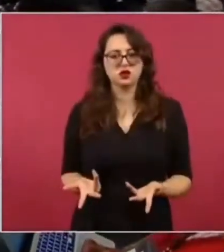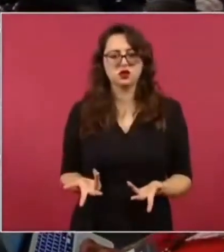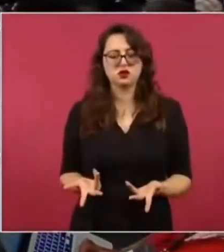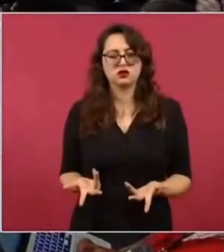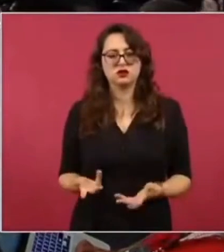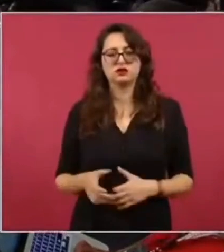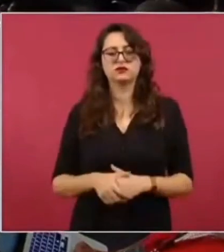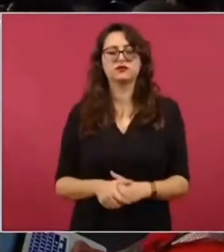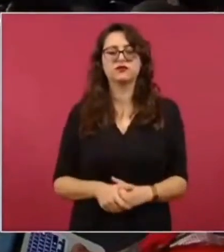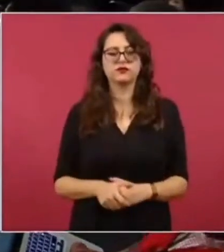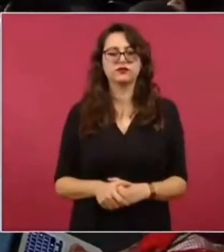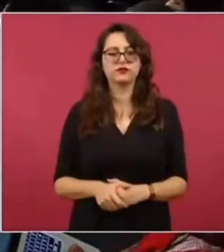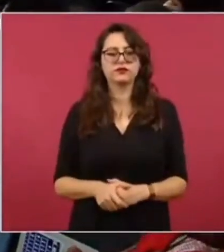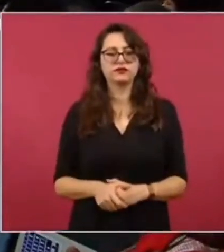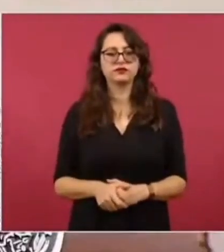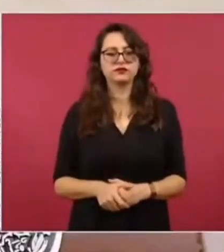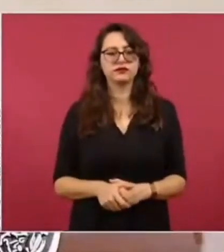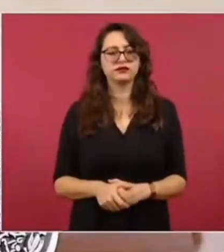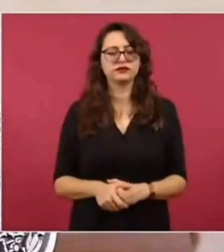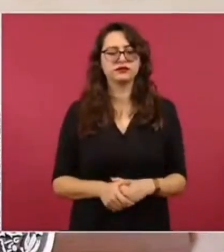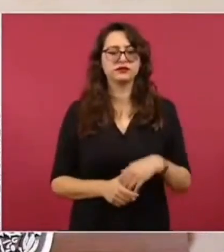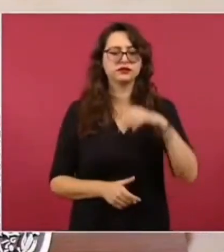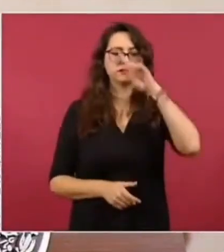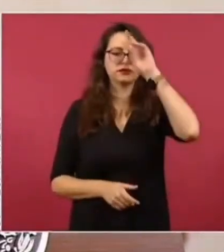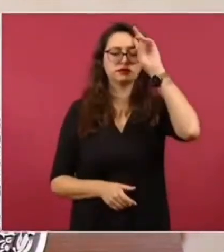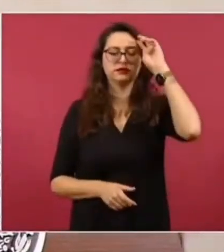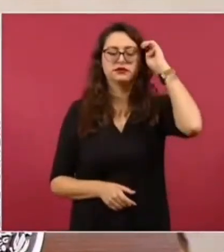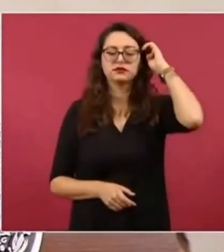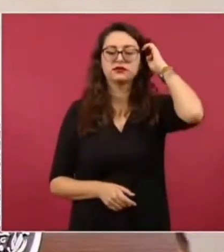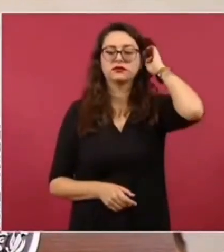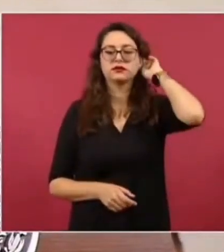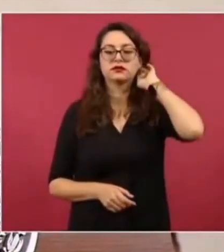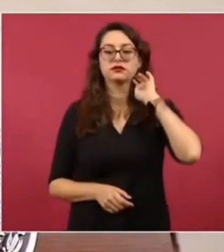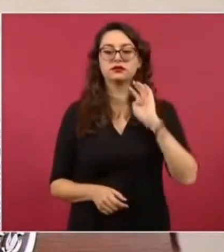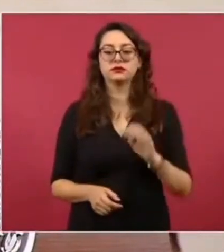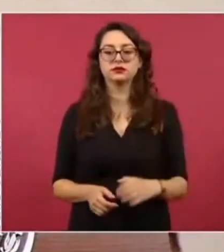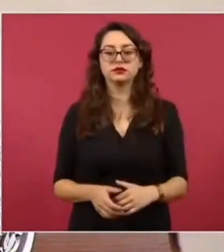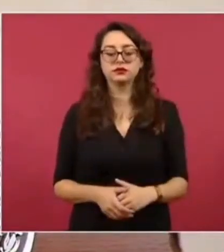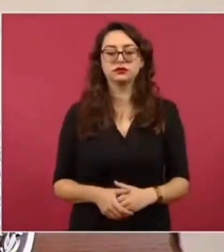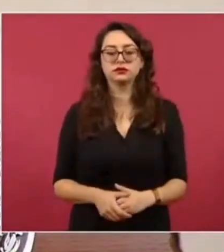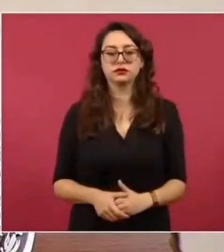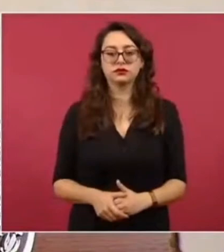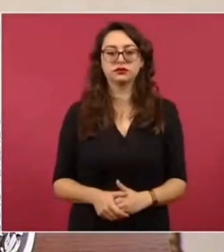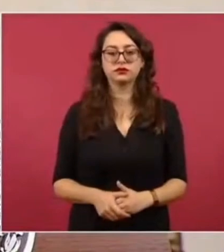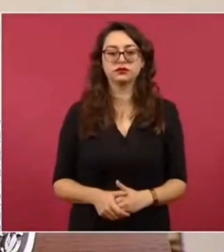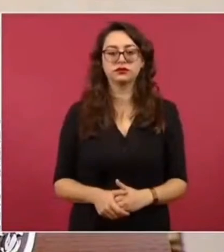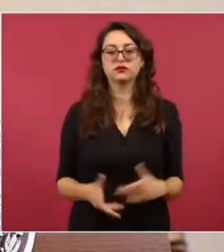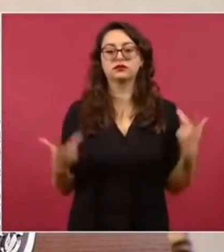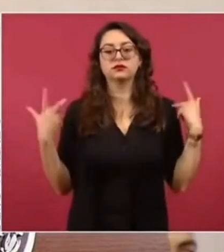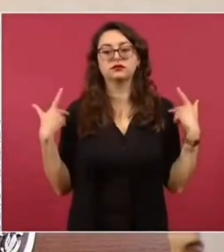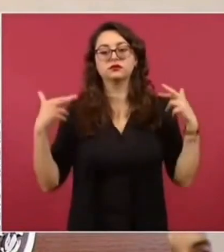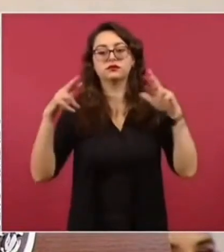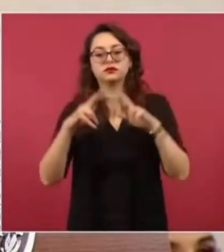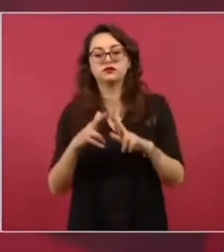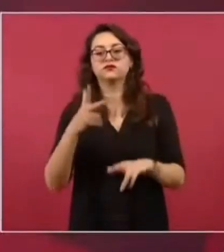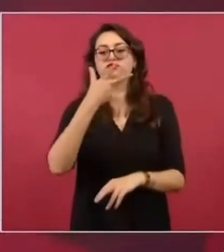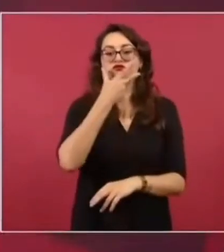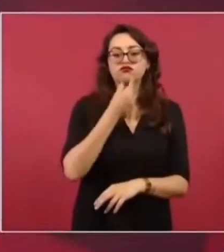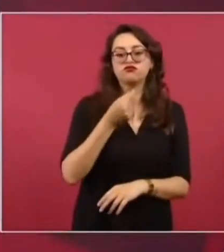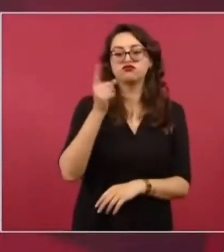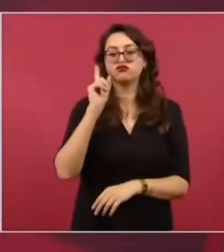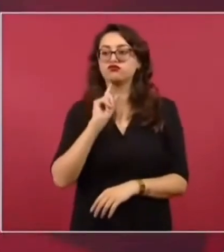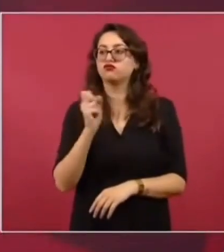Agradezco el apoyo que siempre hemos recibido de las maestras y los maestros de